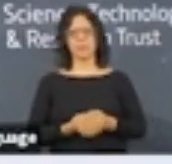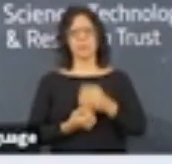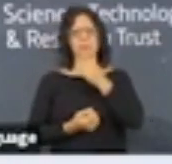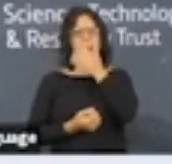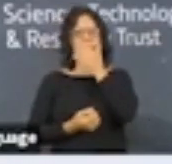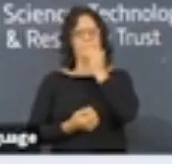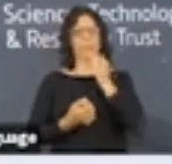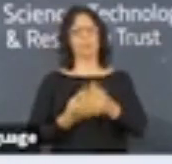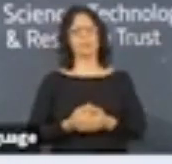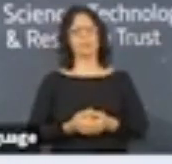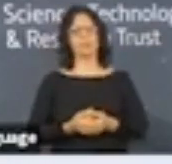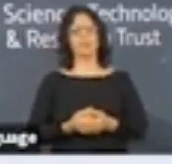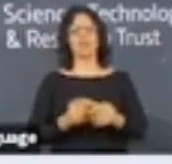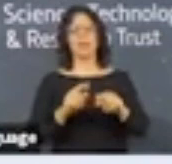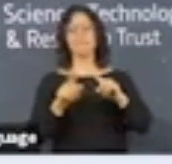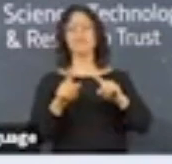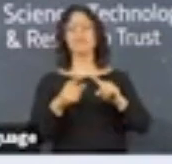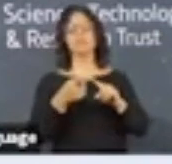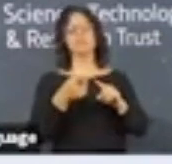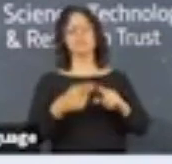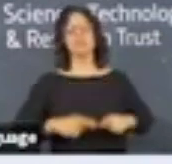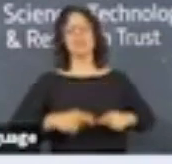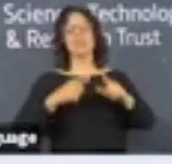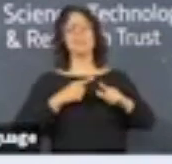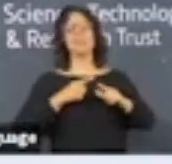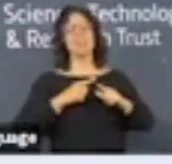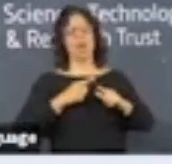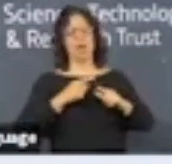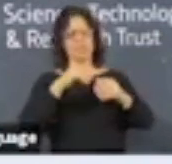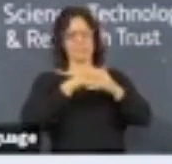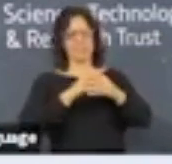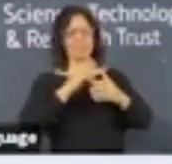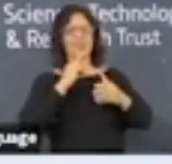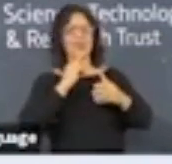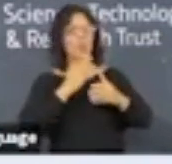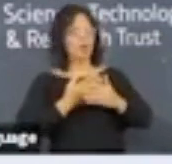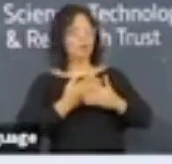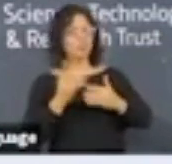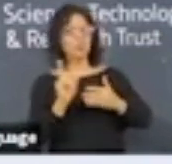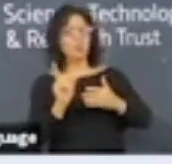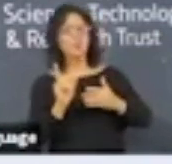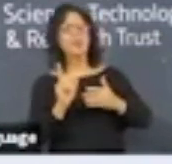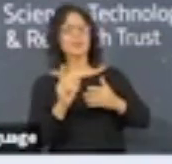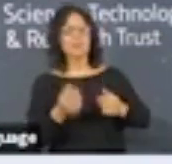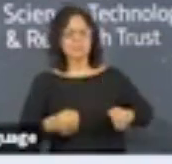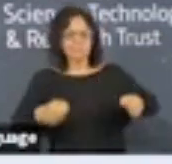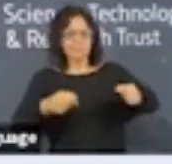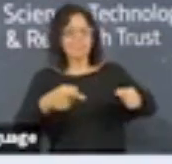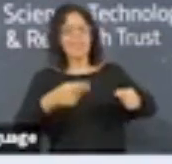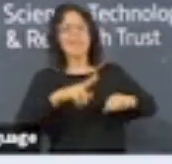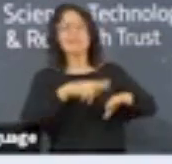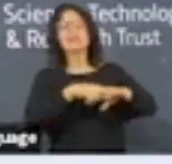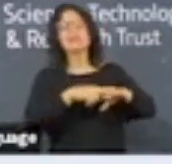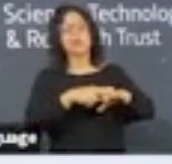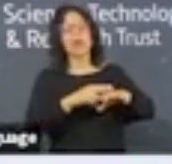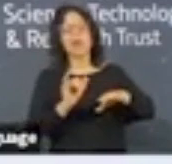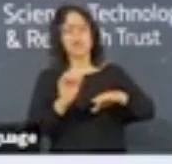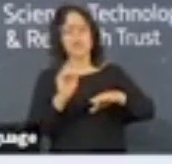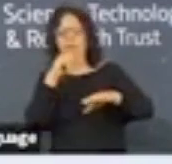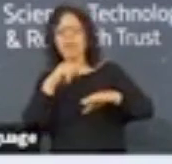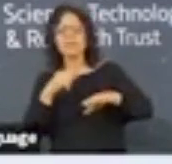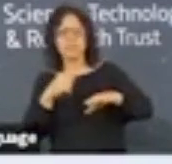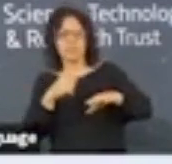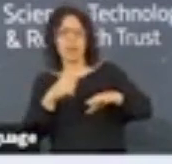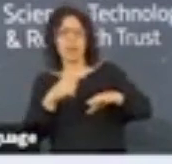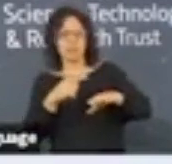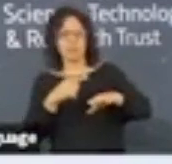Bueno, los hábitats acuáticos de Aedes aegypti son los recipientes naturales y artificiales que acumulan agua. Aquí vemos